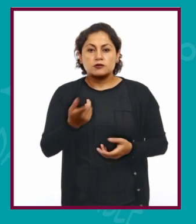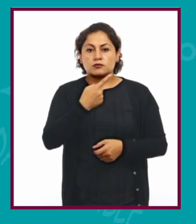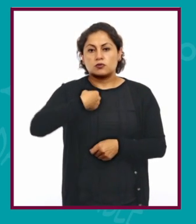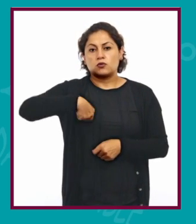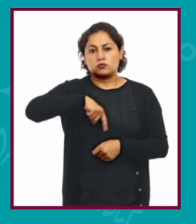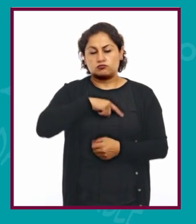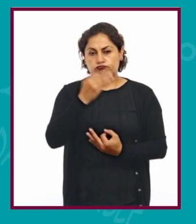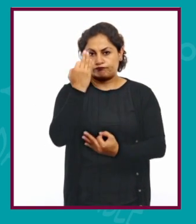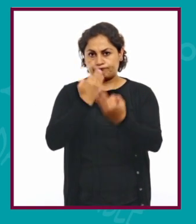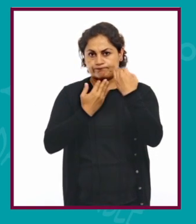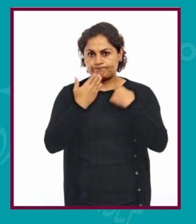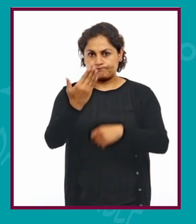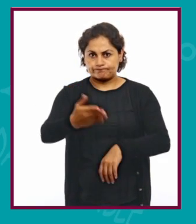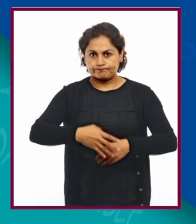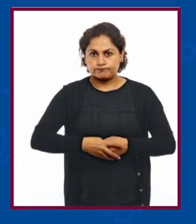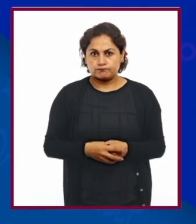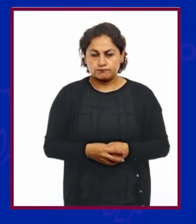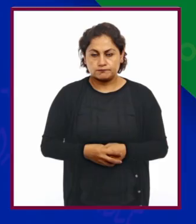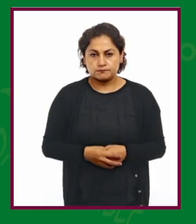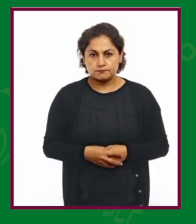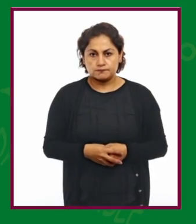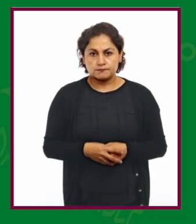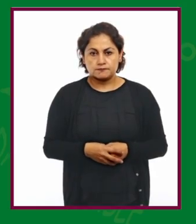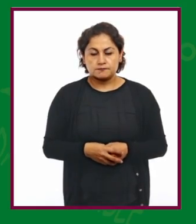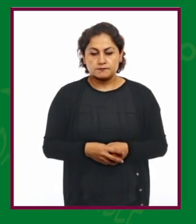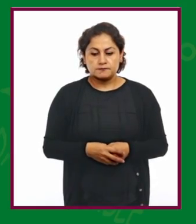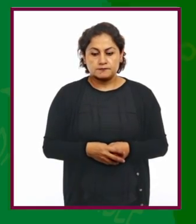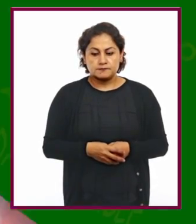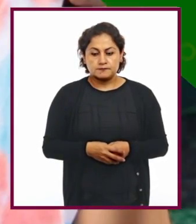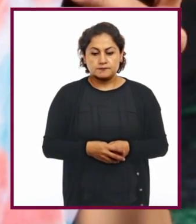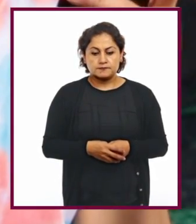pues merecemos ser tratados bien.